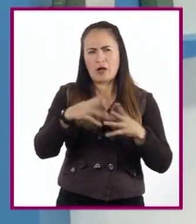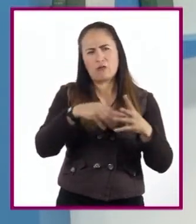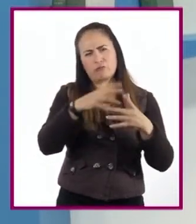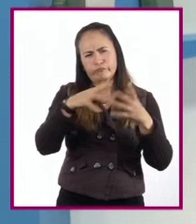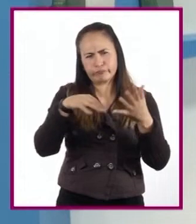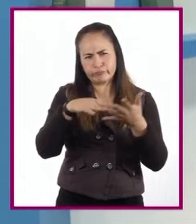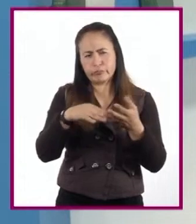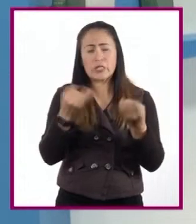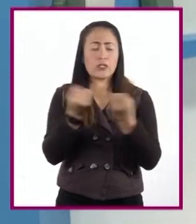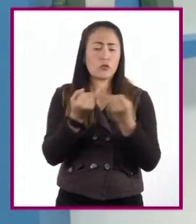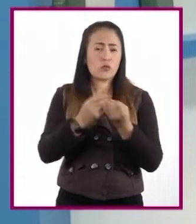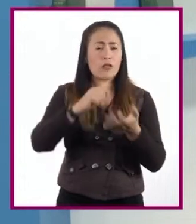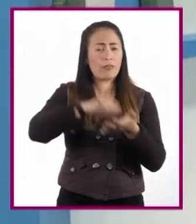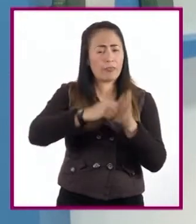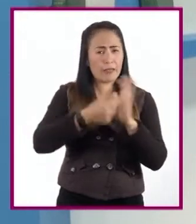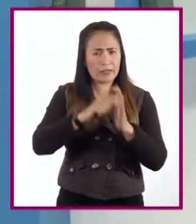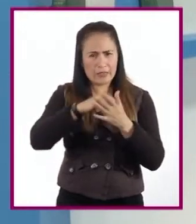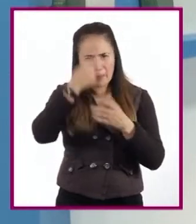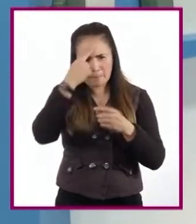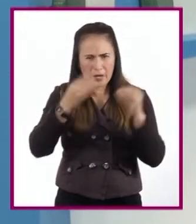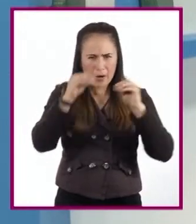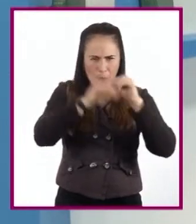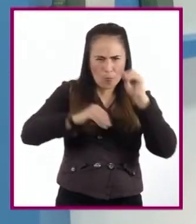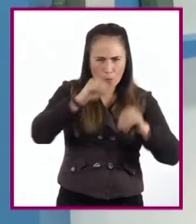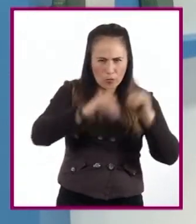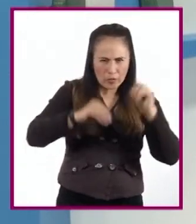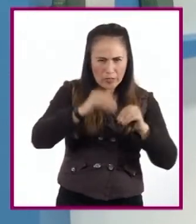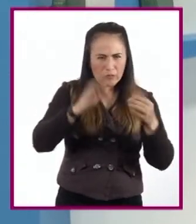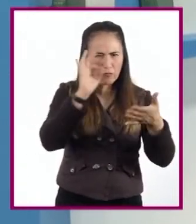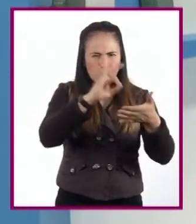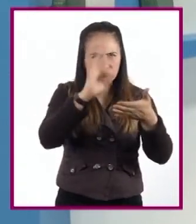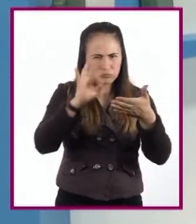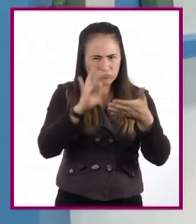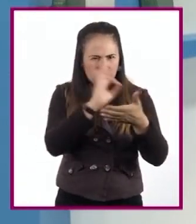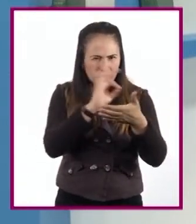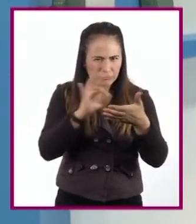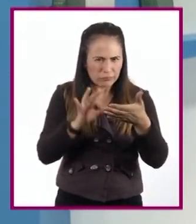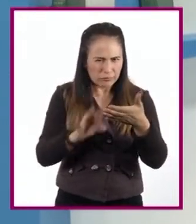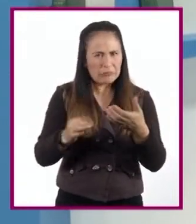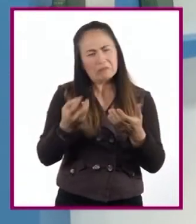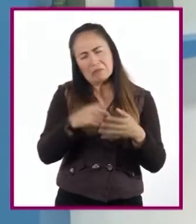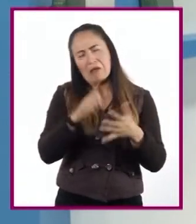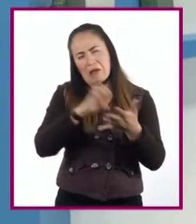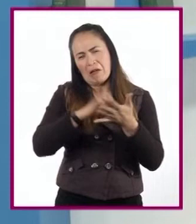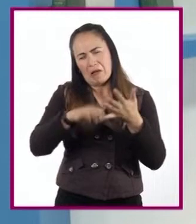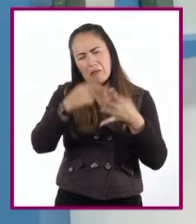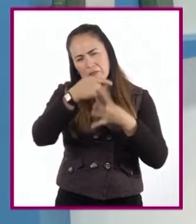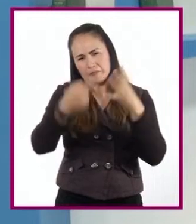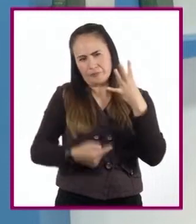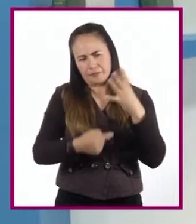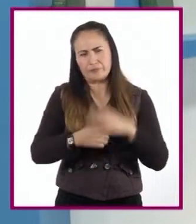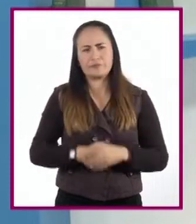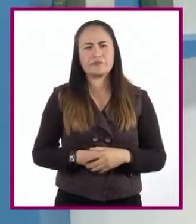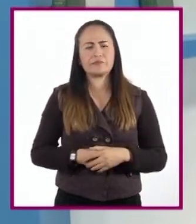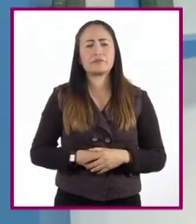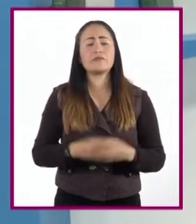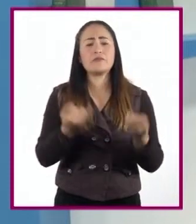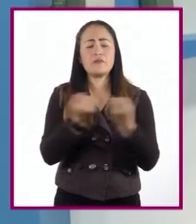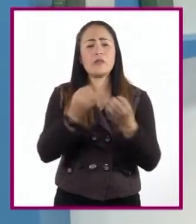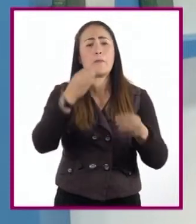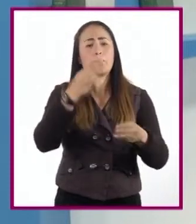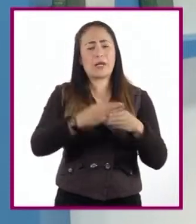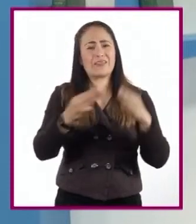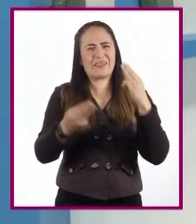se emplearon otras técnicas decorativas como la incisión y el esgrafiado, por citar algunas. El hallazgo de materiales